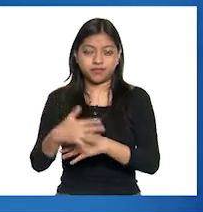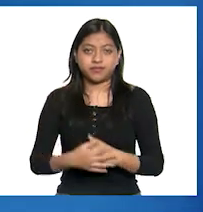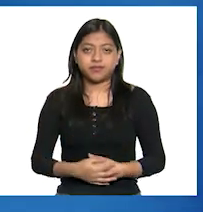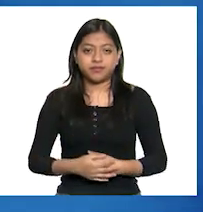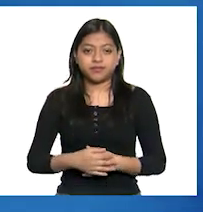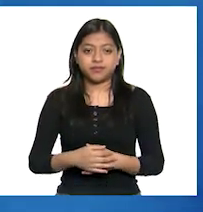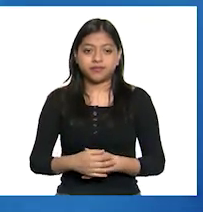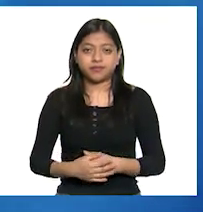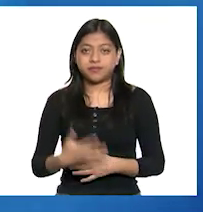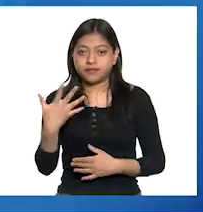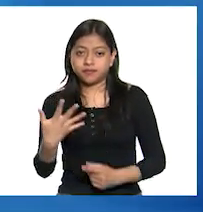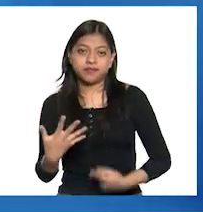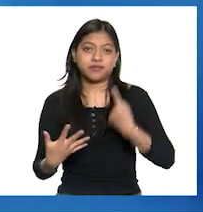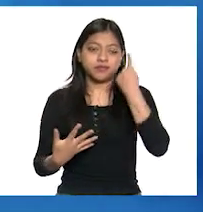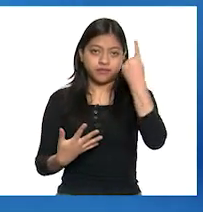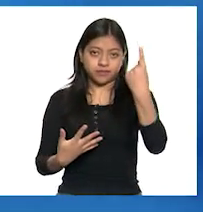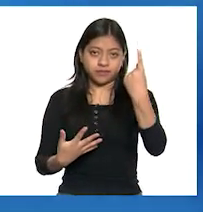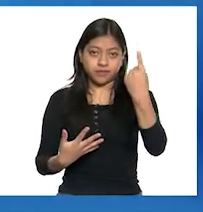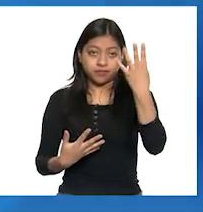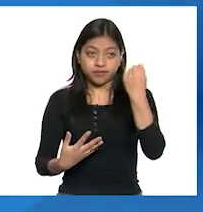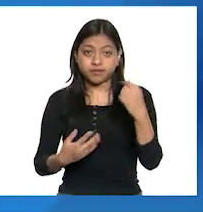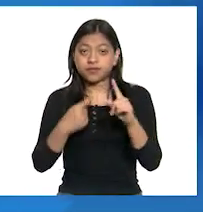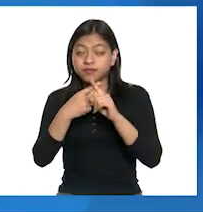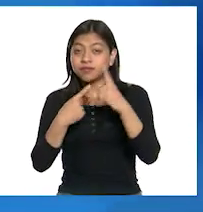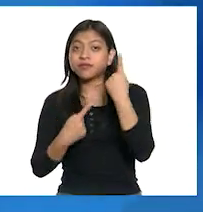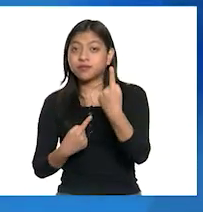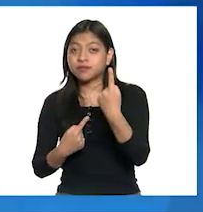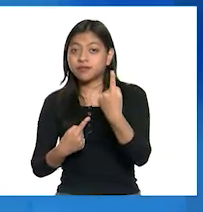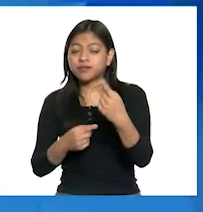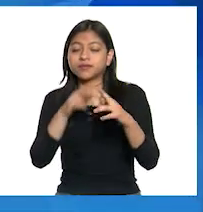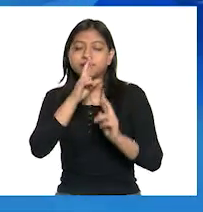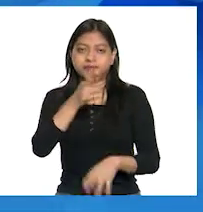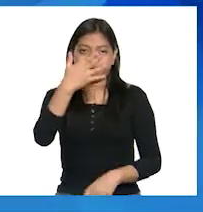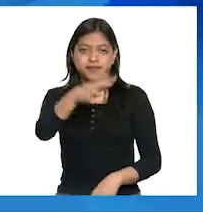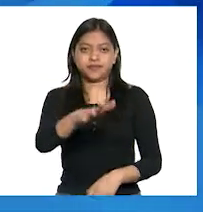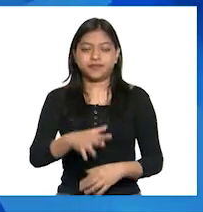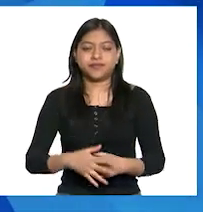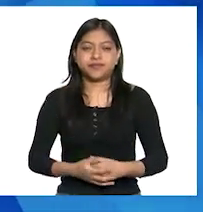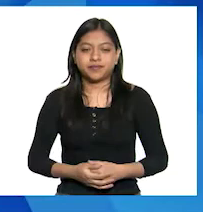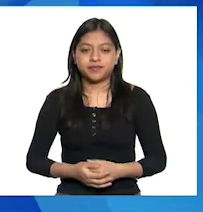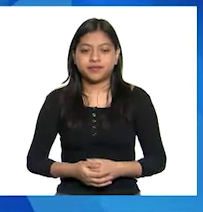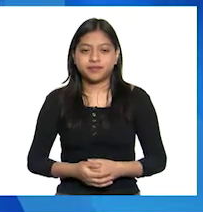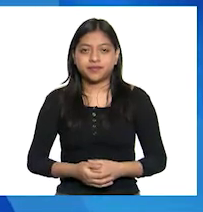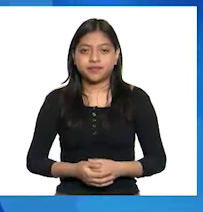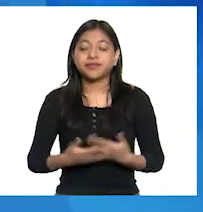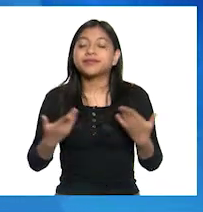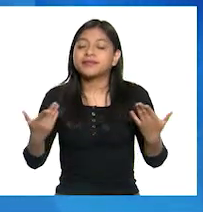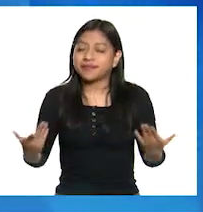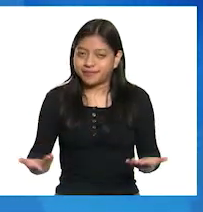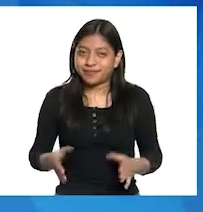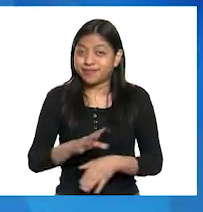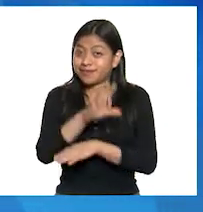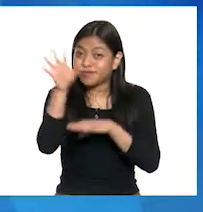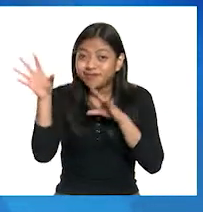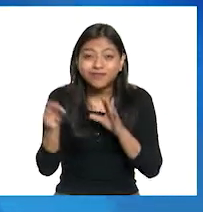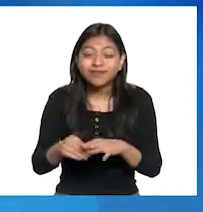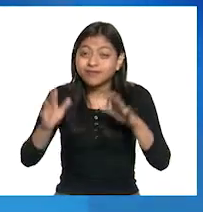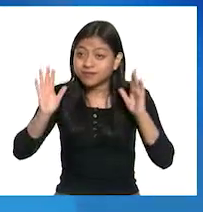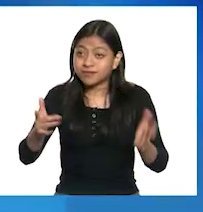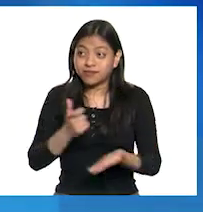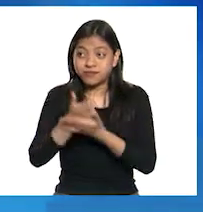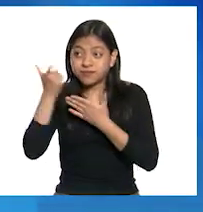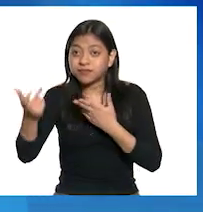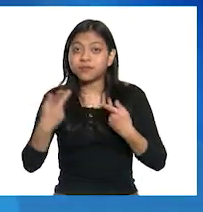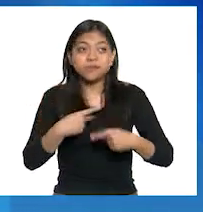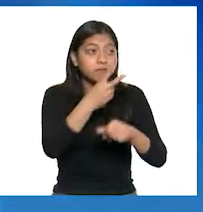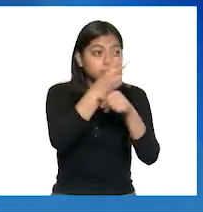pasamos 1. 9 más 1, 10. 10. Entonces, en total sabemos que